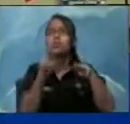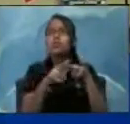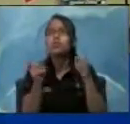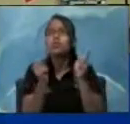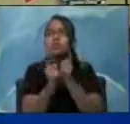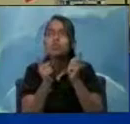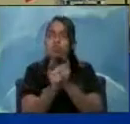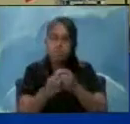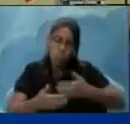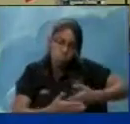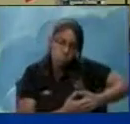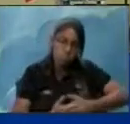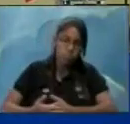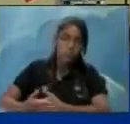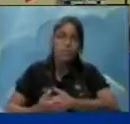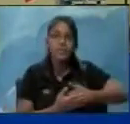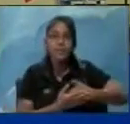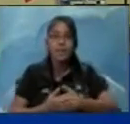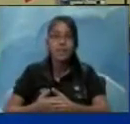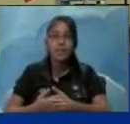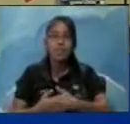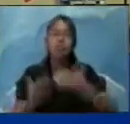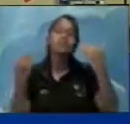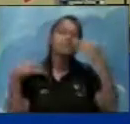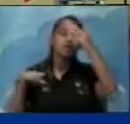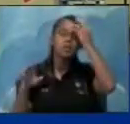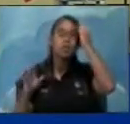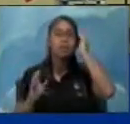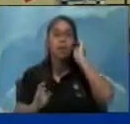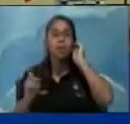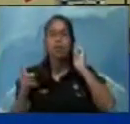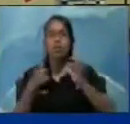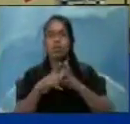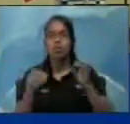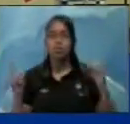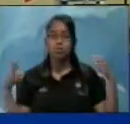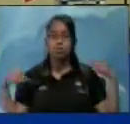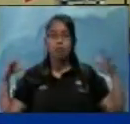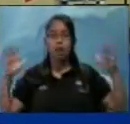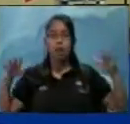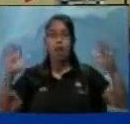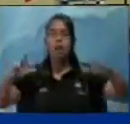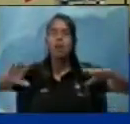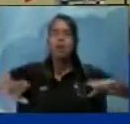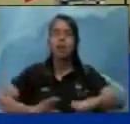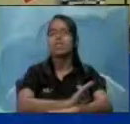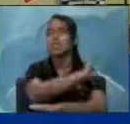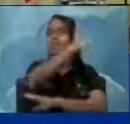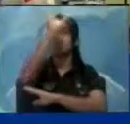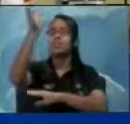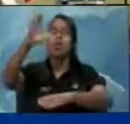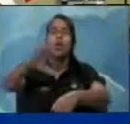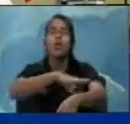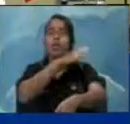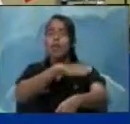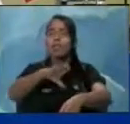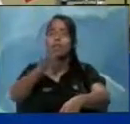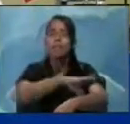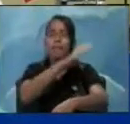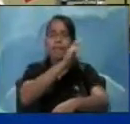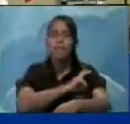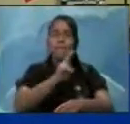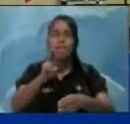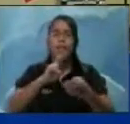de una caja de zapatos sin embargo los ángeles del cielo cantaron la canción de La